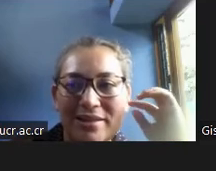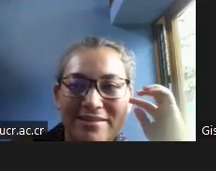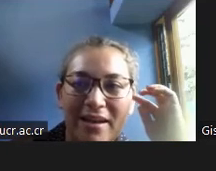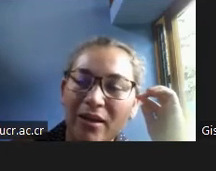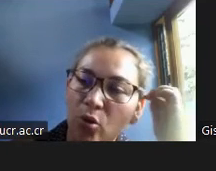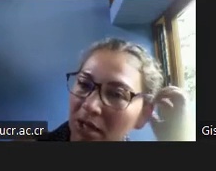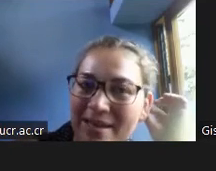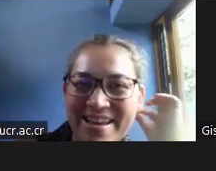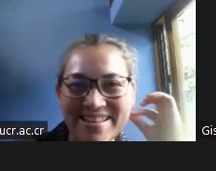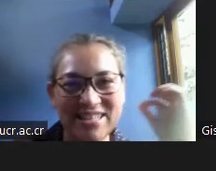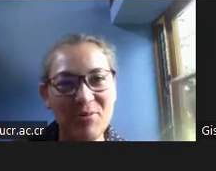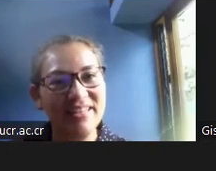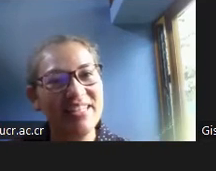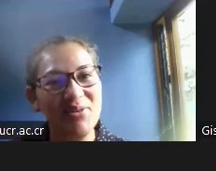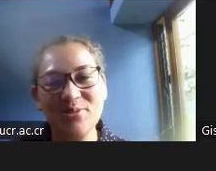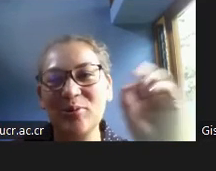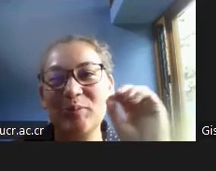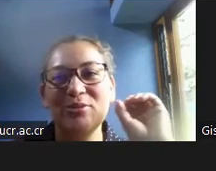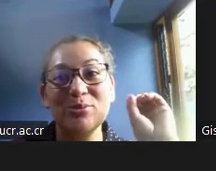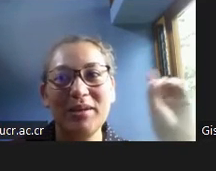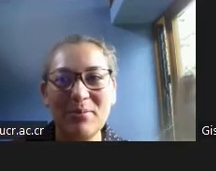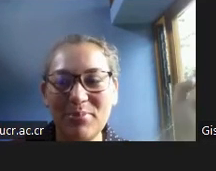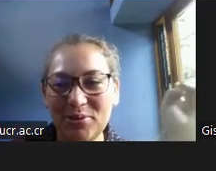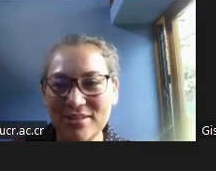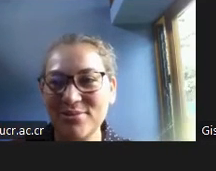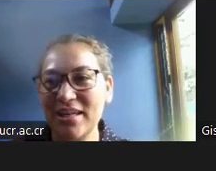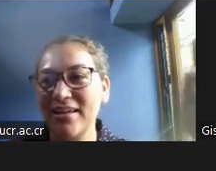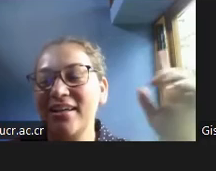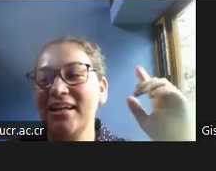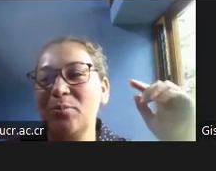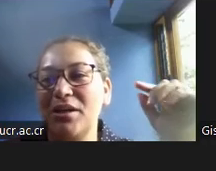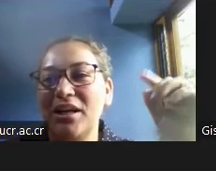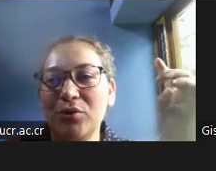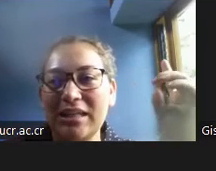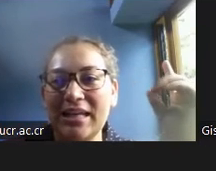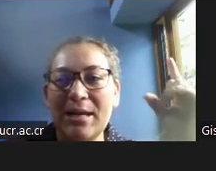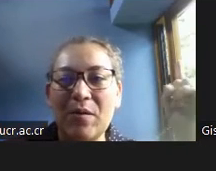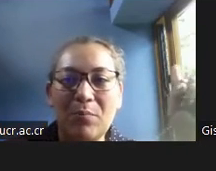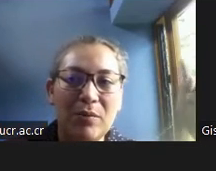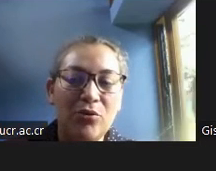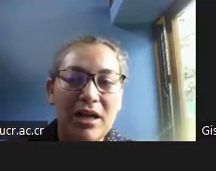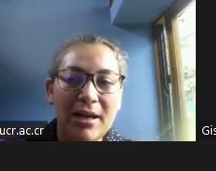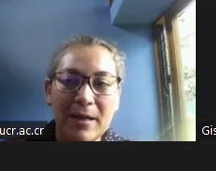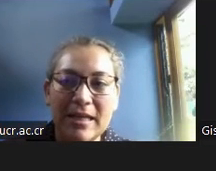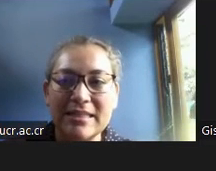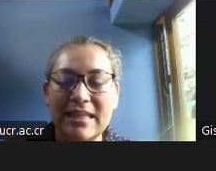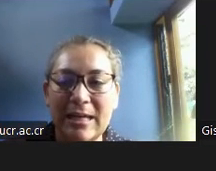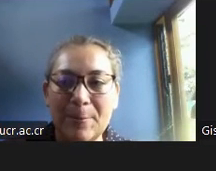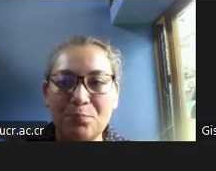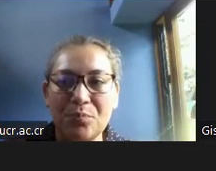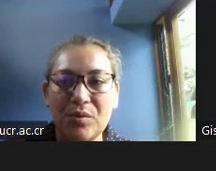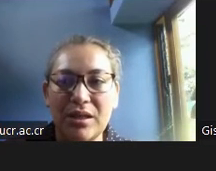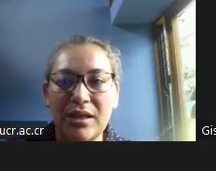proceso de aprendizaje. Ok, este objetivo es un objetivo súper amplio, doña Sonia, ¿verdad? Porque en primer lugar,